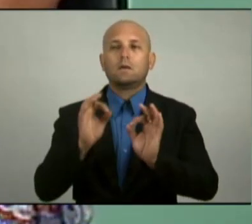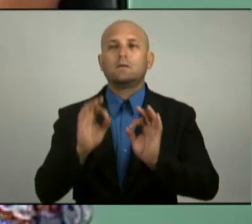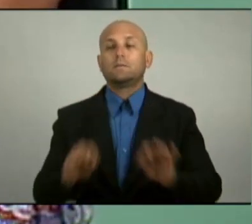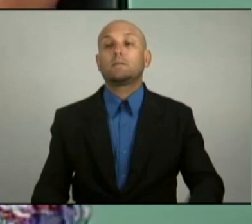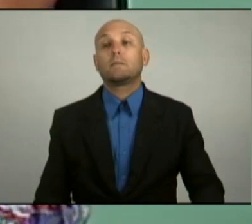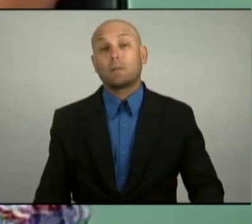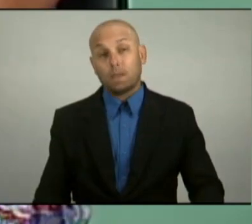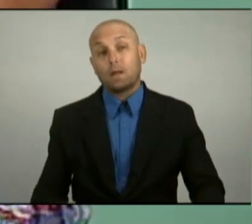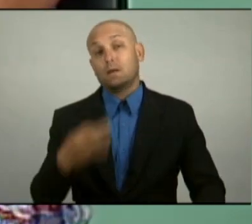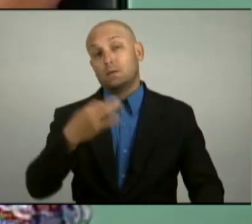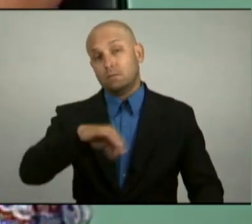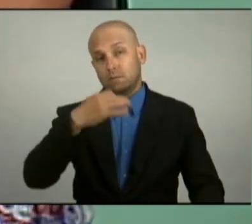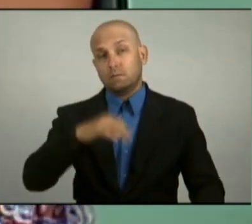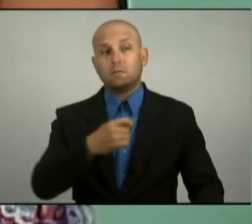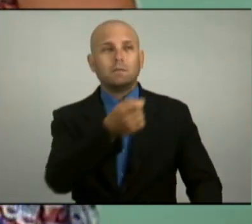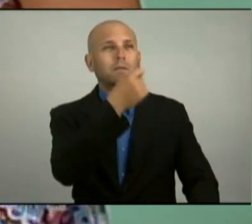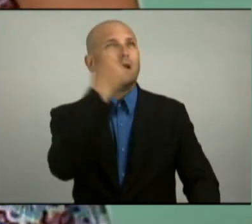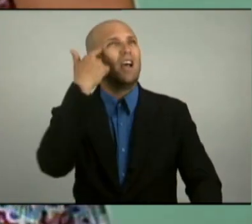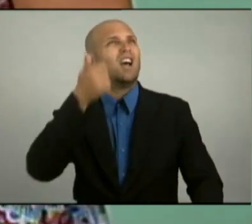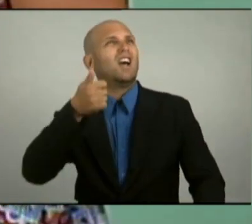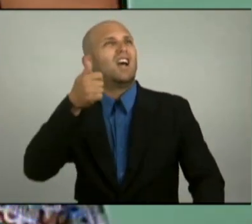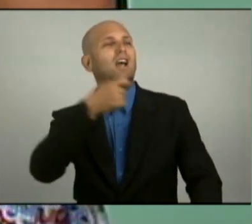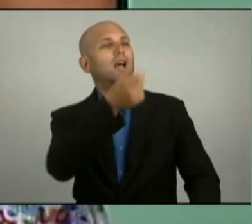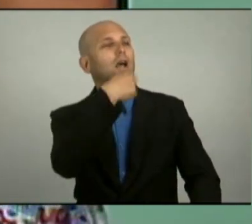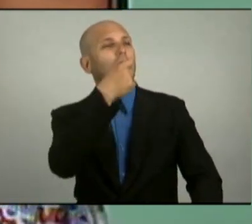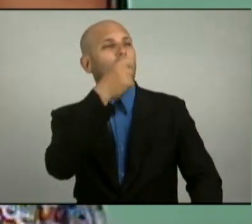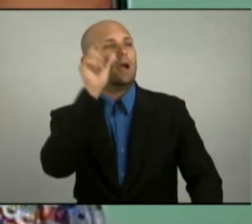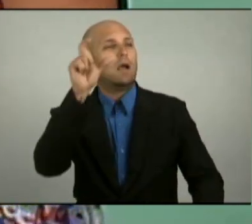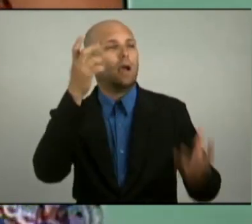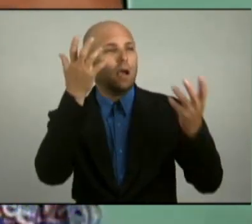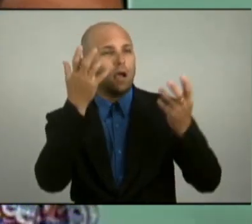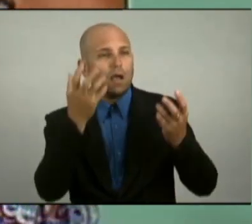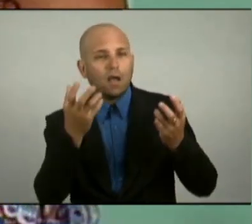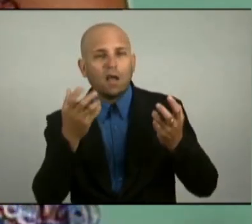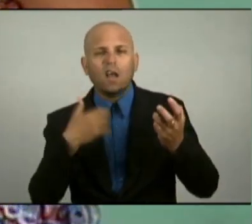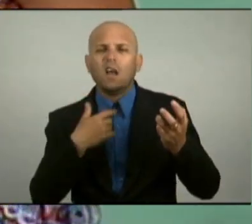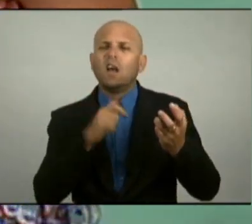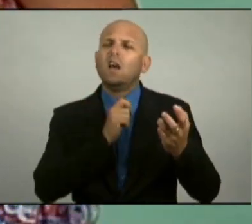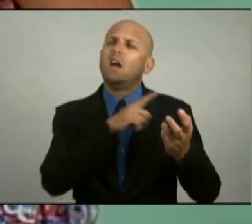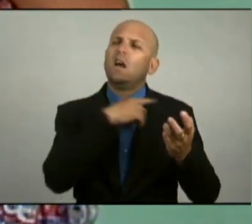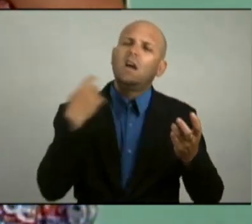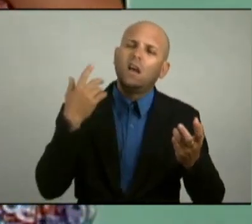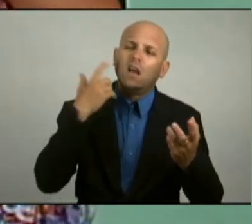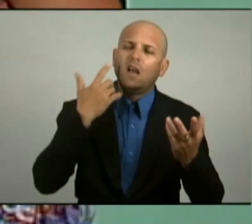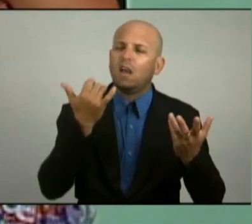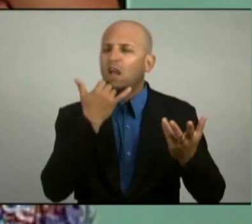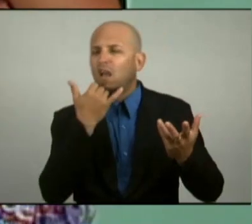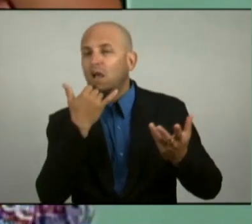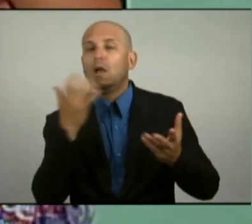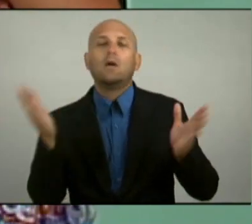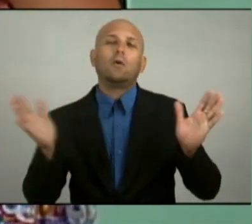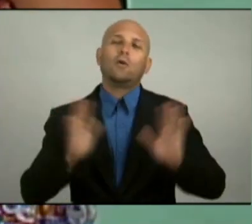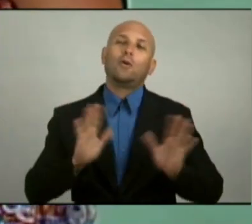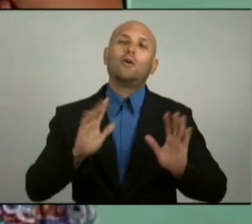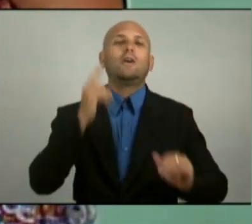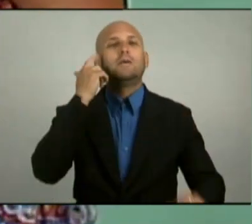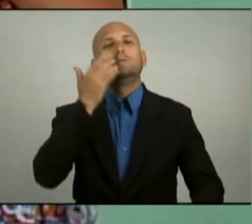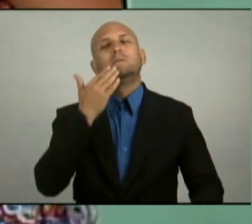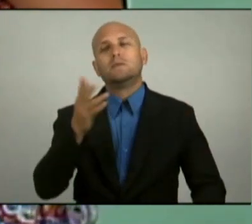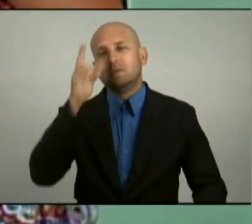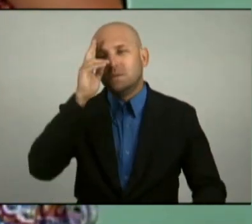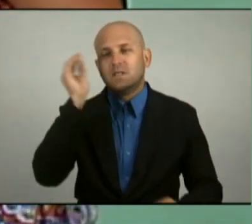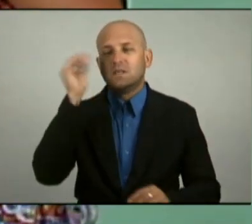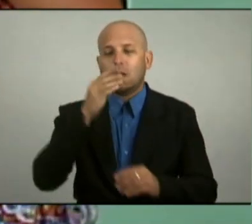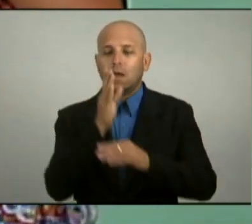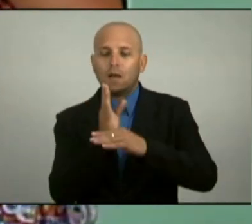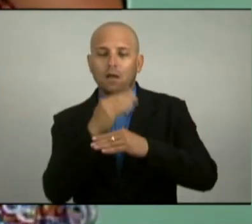especialistas porque lejos de resolver un problema estamos provocando otro quizás con dimensiones mayores o más compones